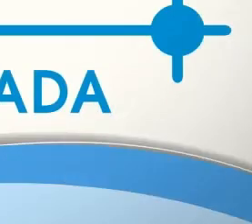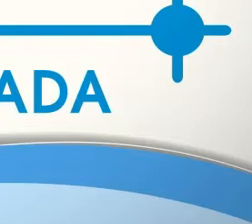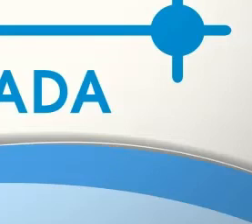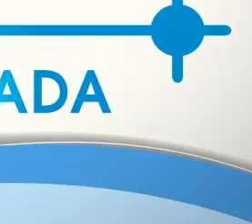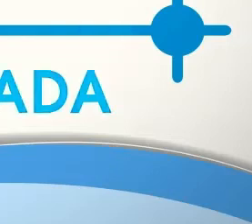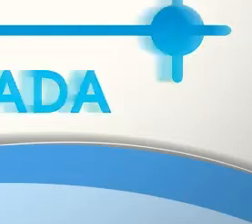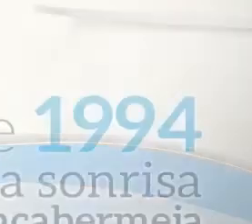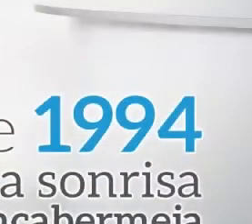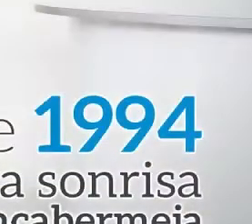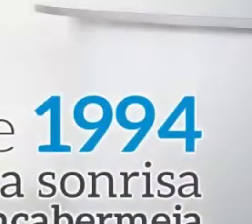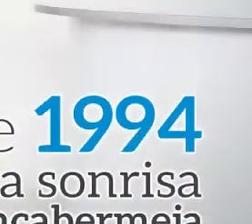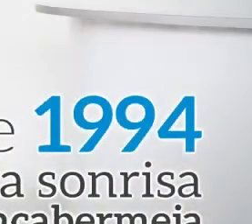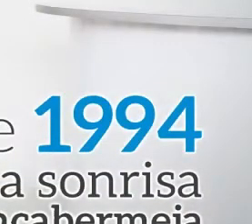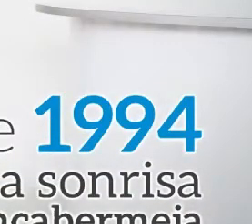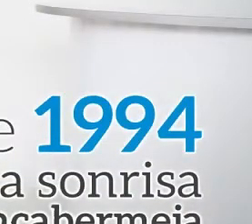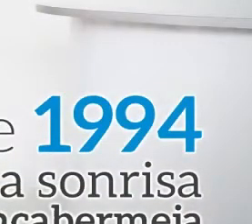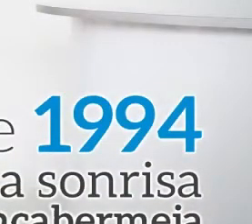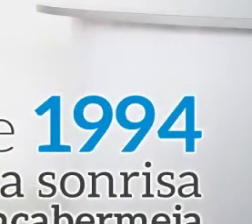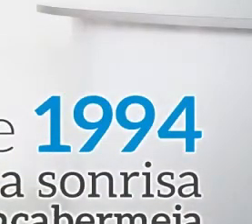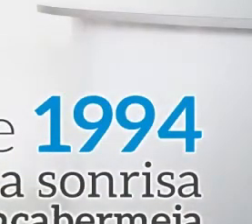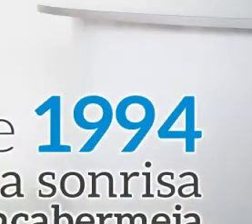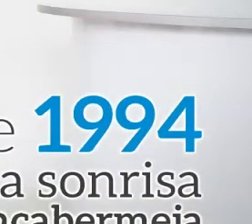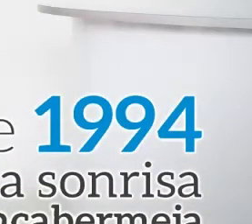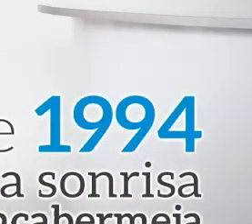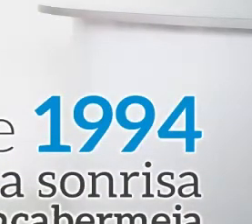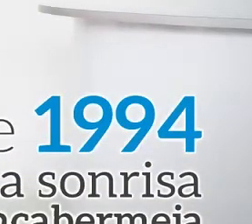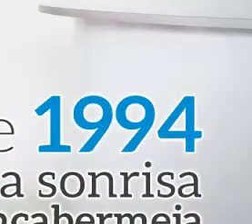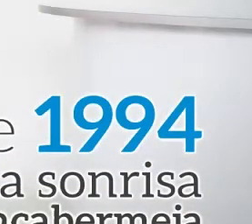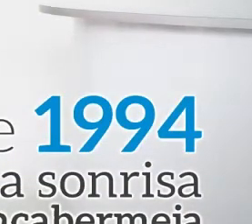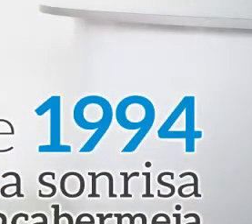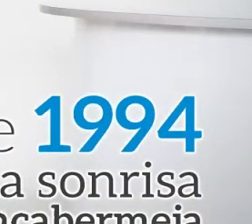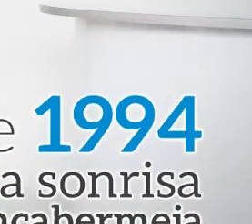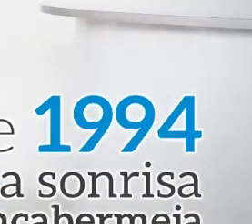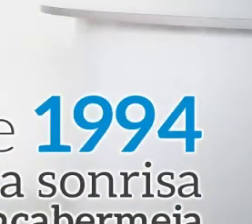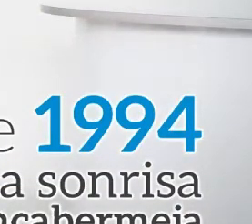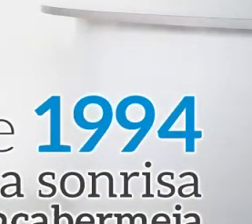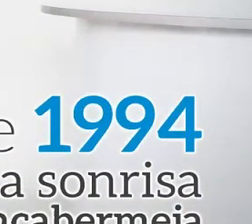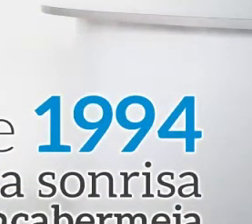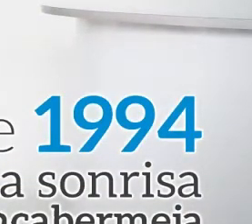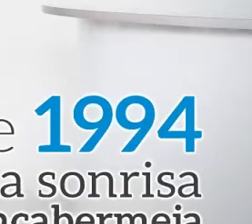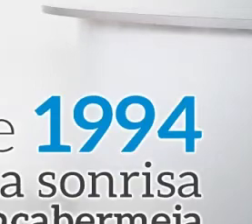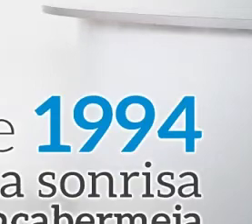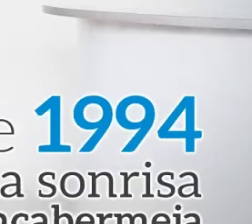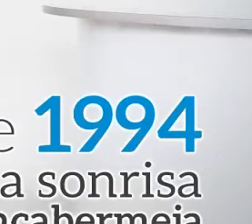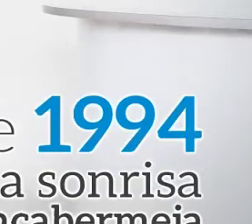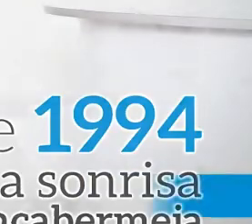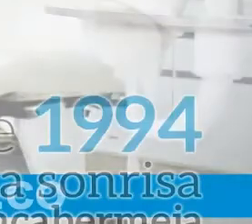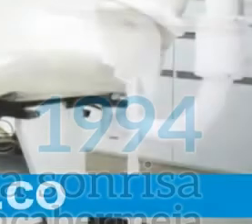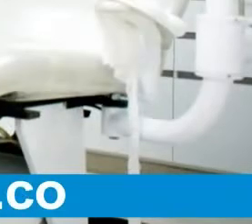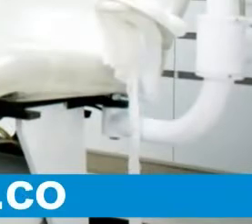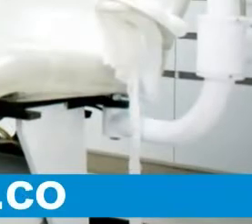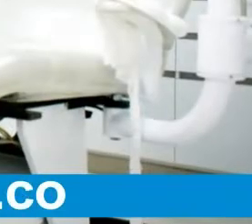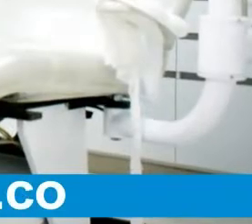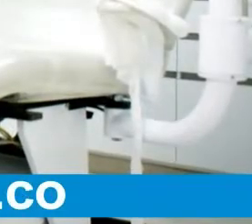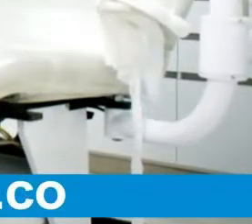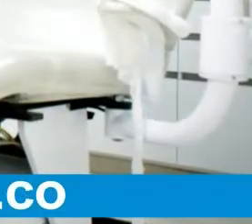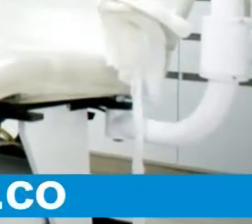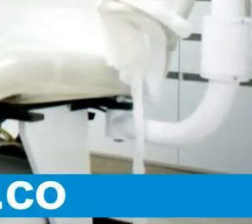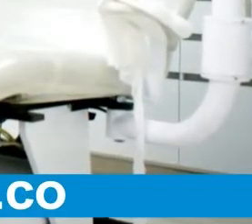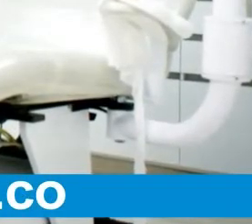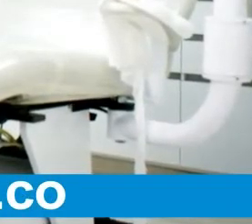Chrome, odontología especializada. Desde 1994 somos la sonrisa de Barranca Bermeja. La